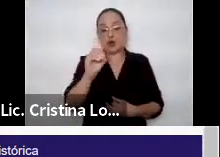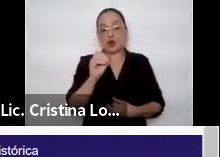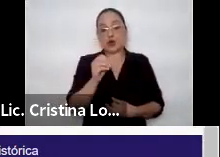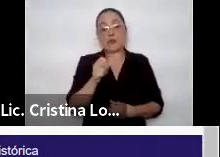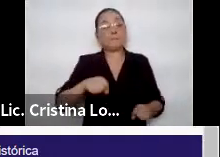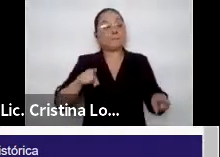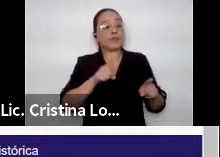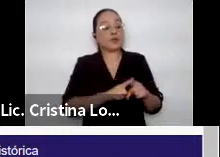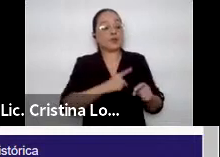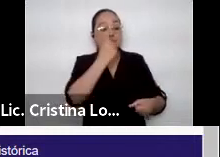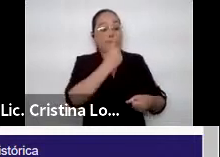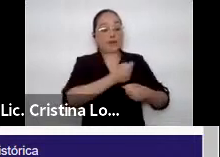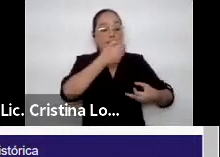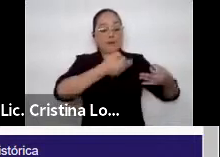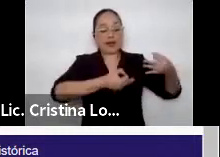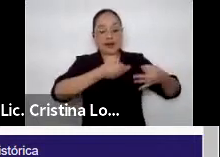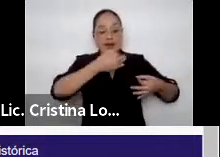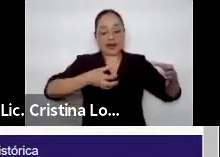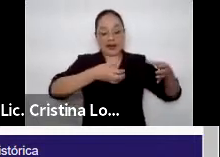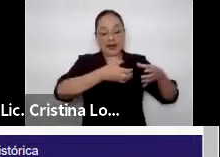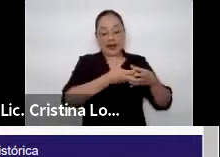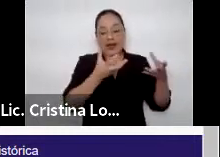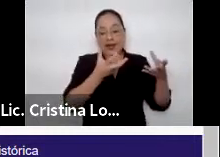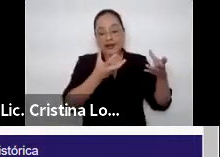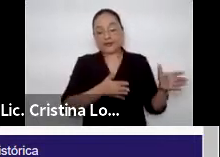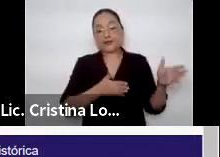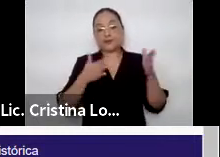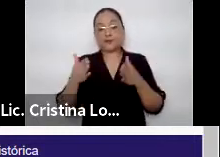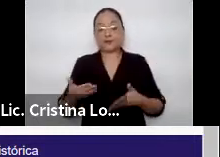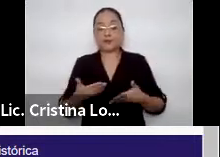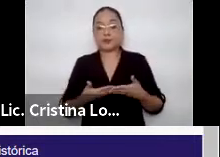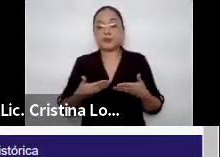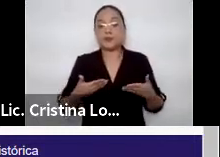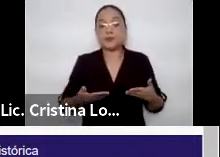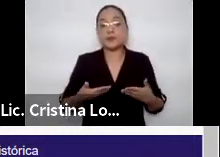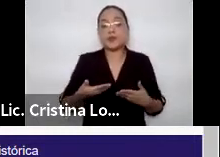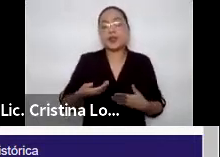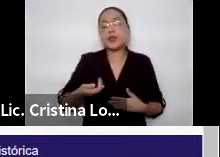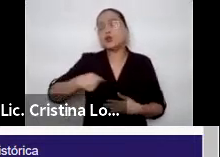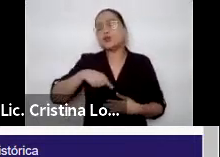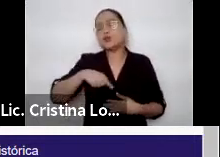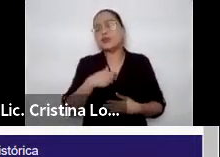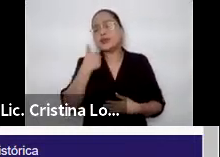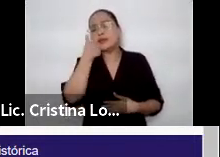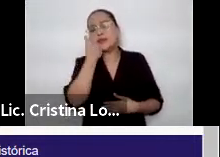la primera sala. Ahora bien, si nosotros quisiéramos localizar